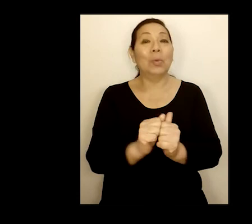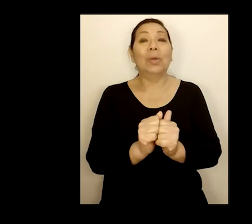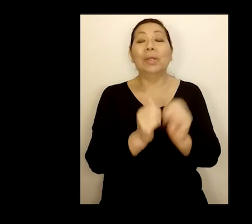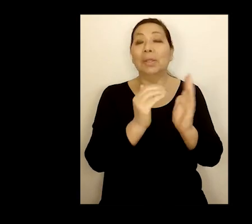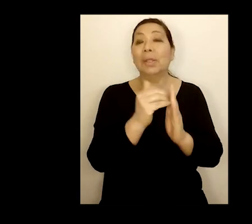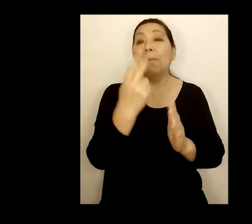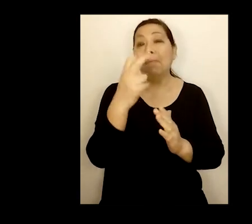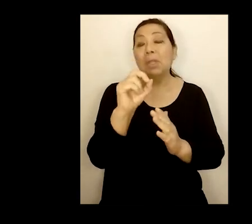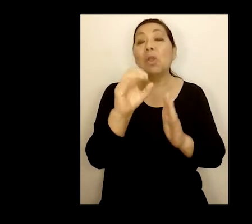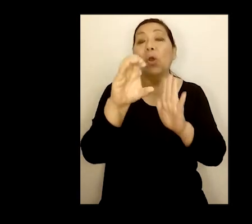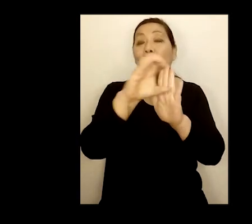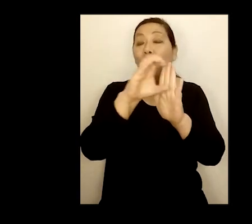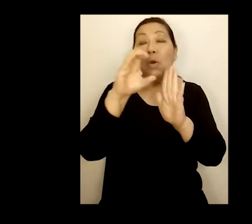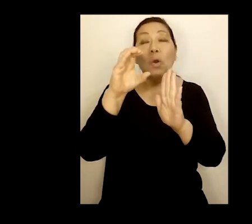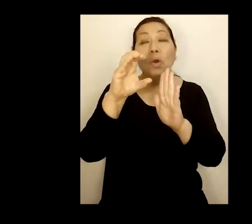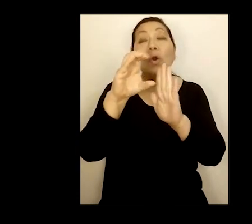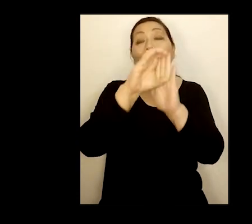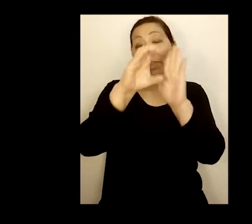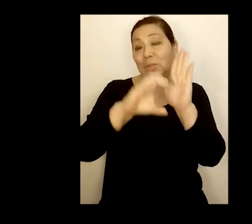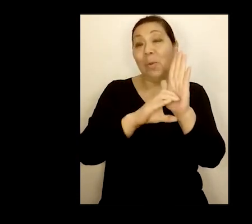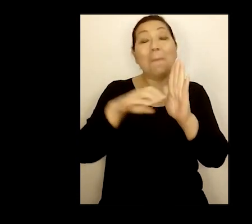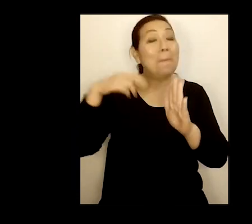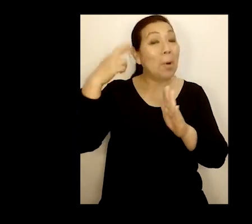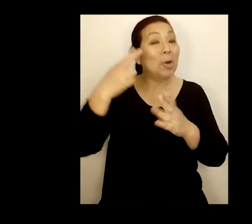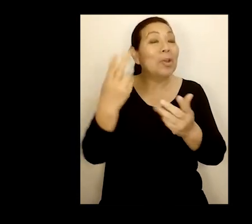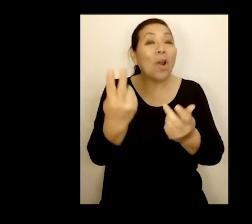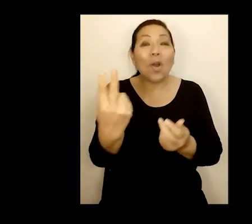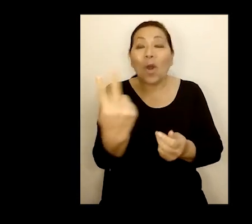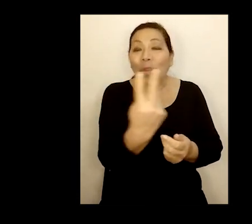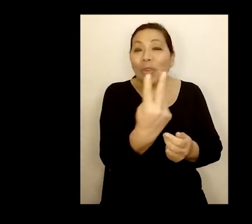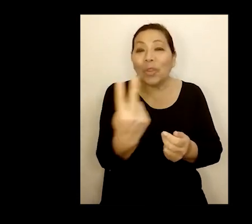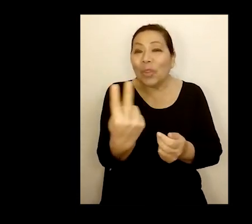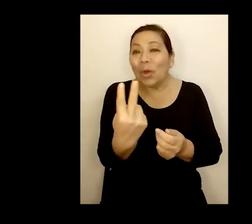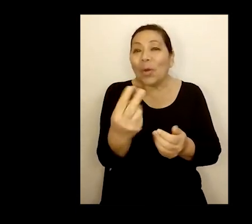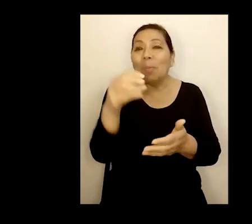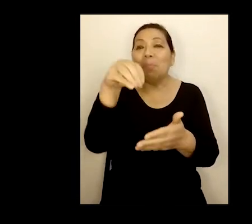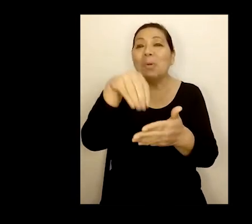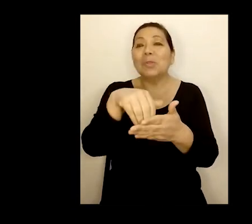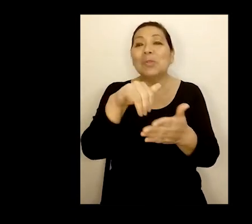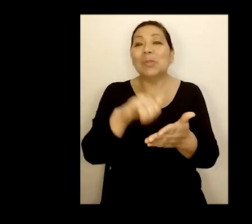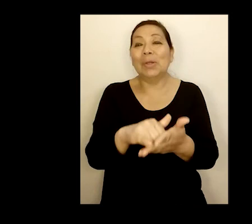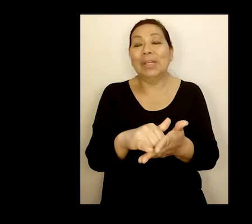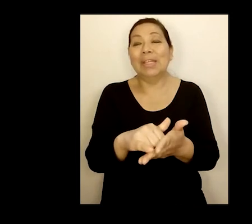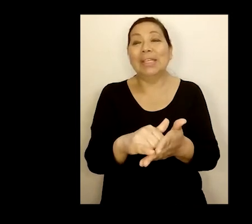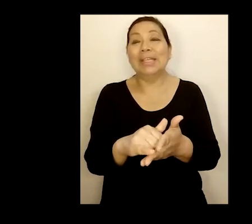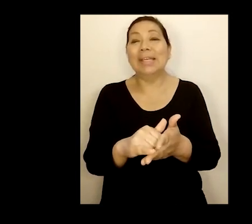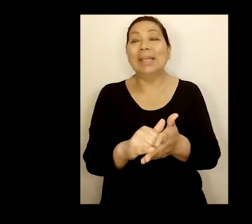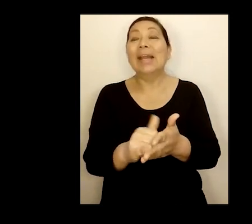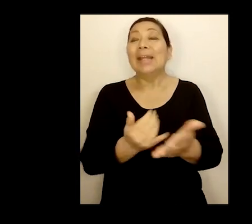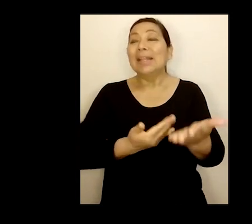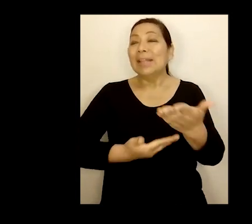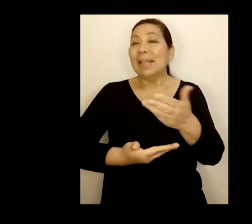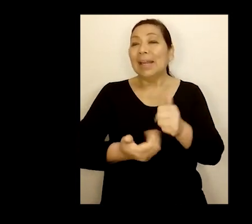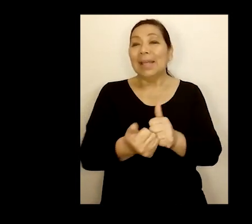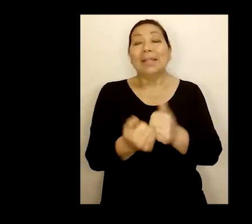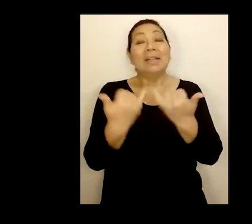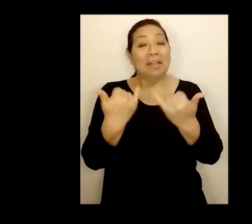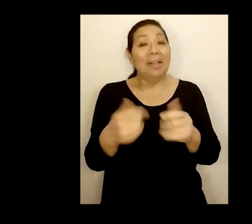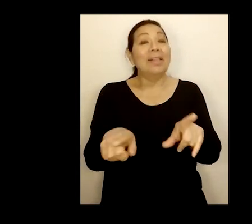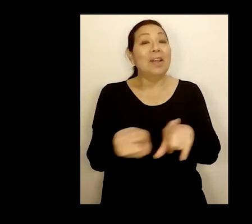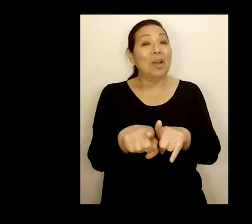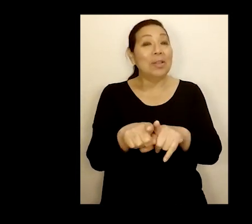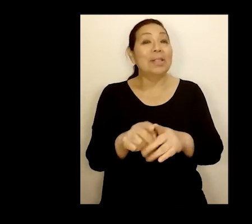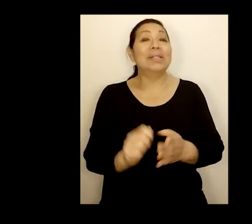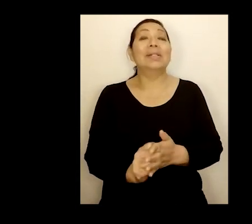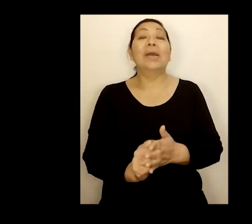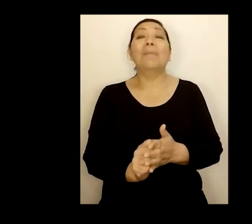el artículo 20 de la Constitución Política, puesto que ambas postulaciones que son traídas a la sede también